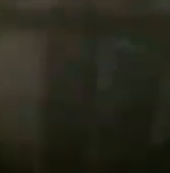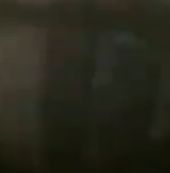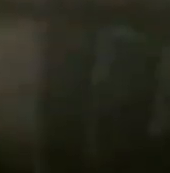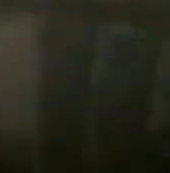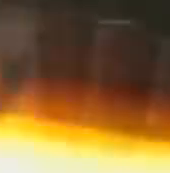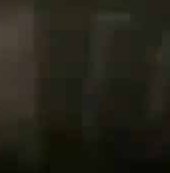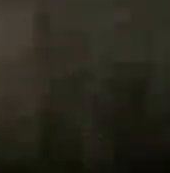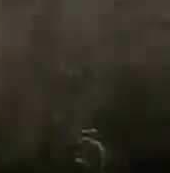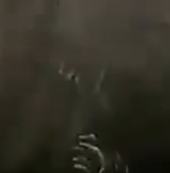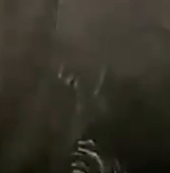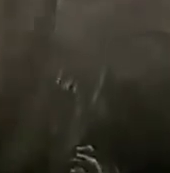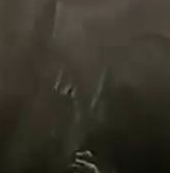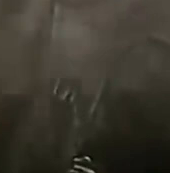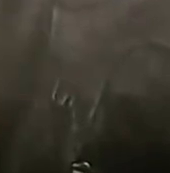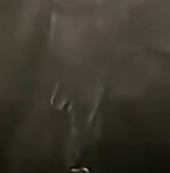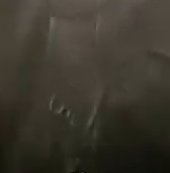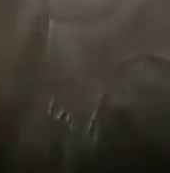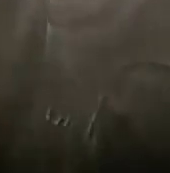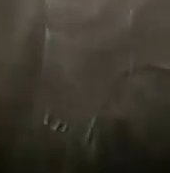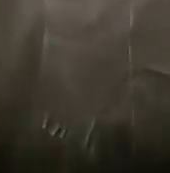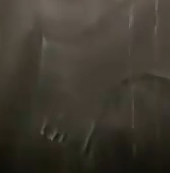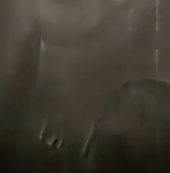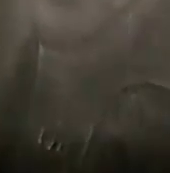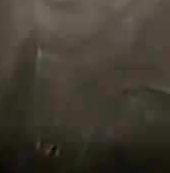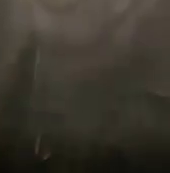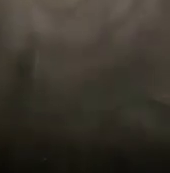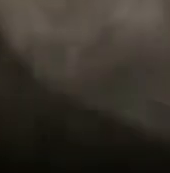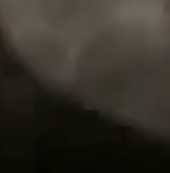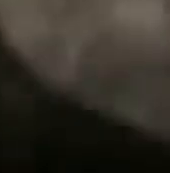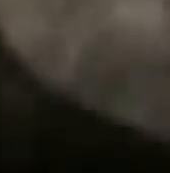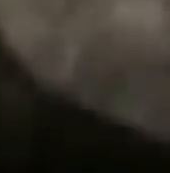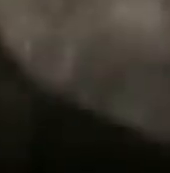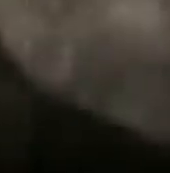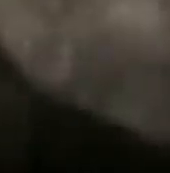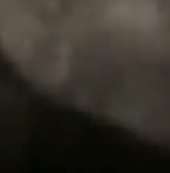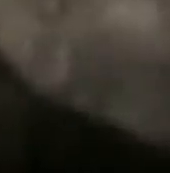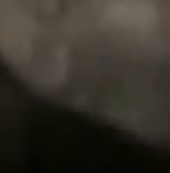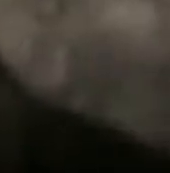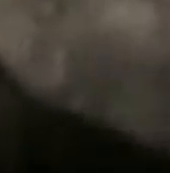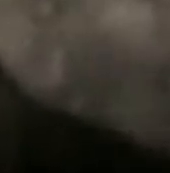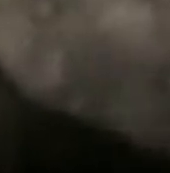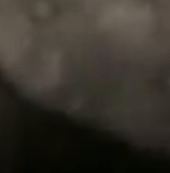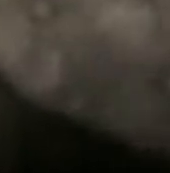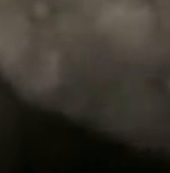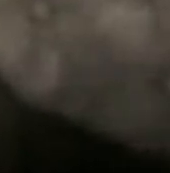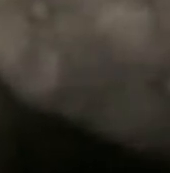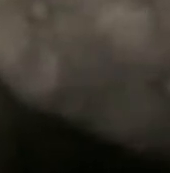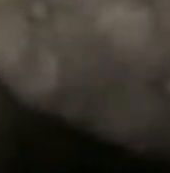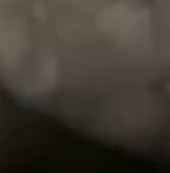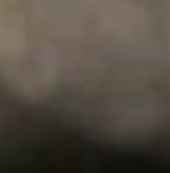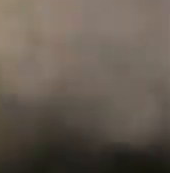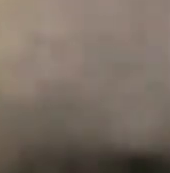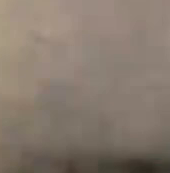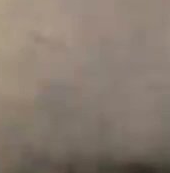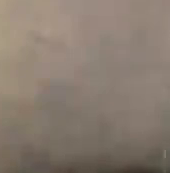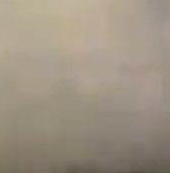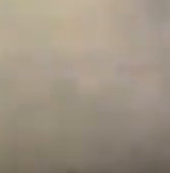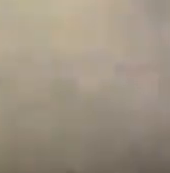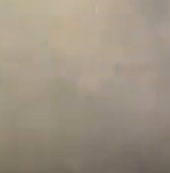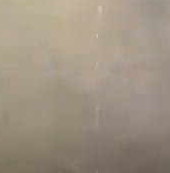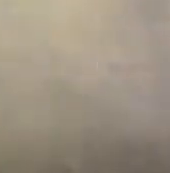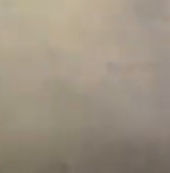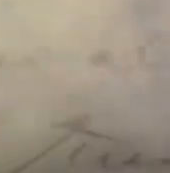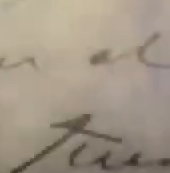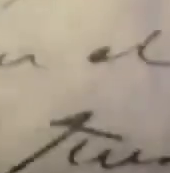Cuando el presidente Benito Juárez encabezaba en 1864 la resistencia de la República contra el Imperio, cuenta la historia